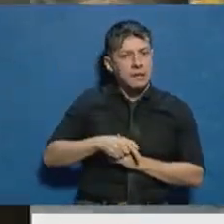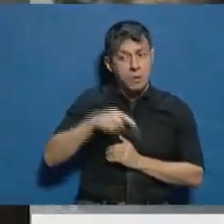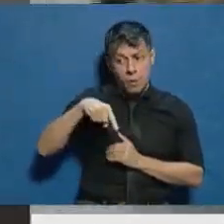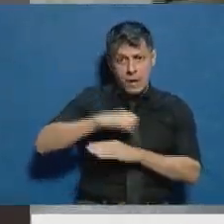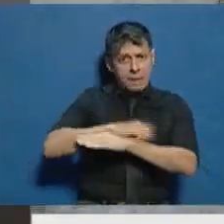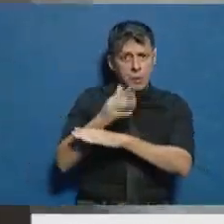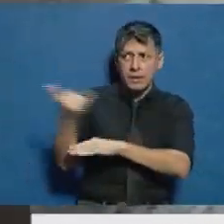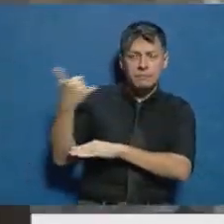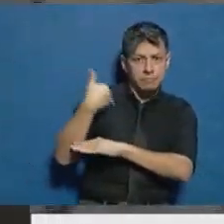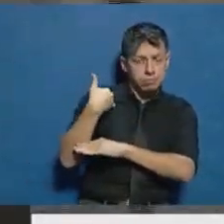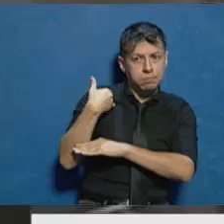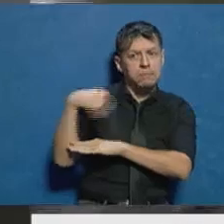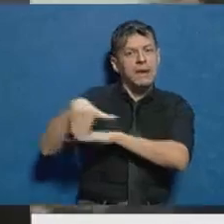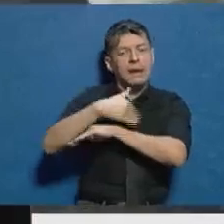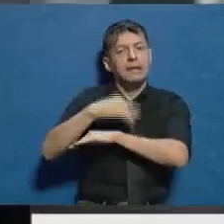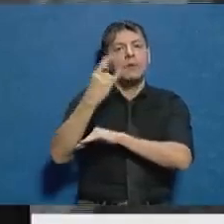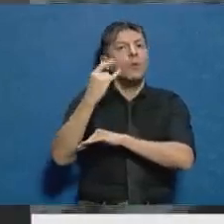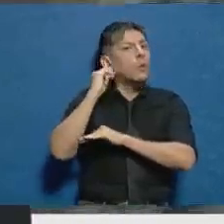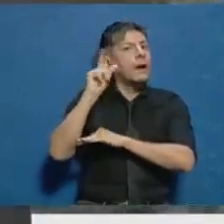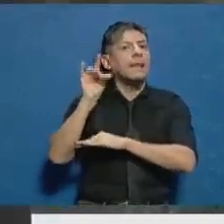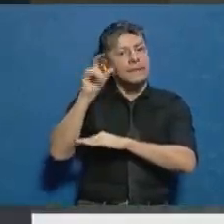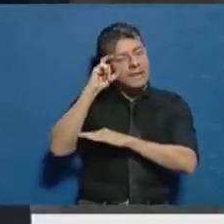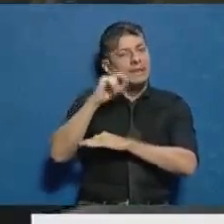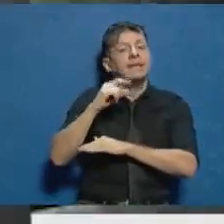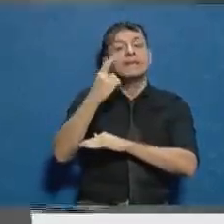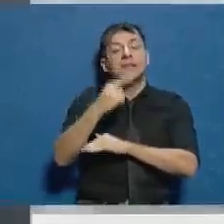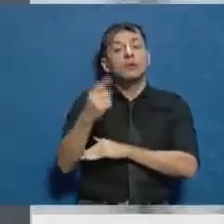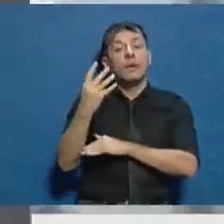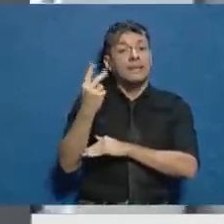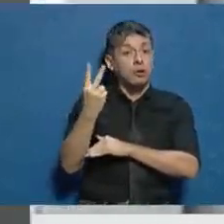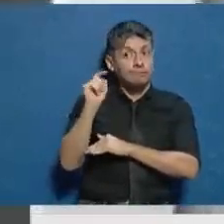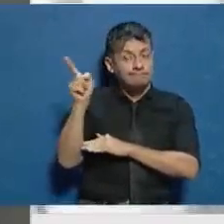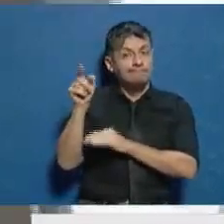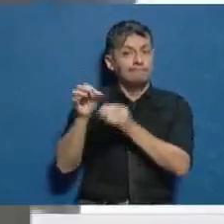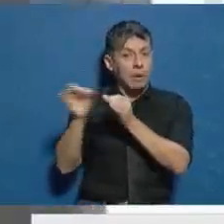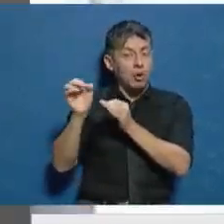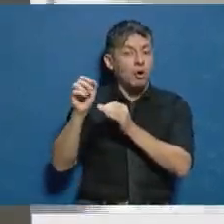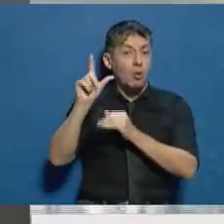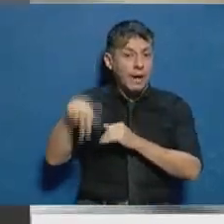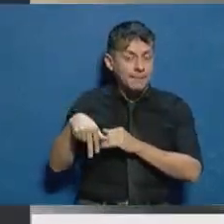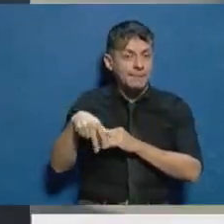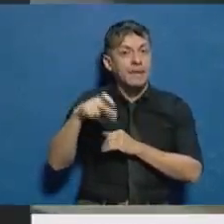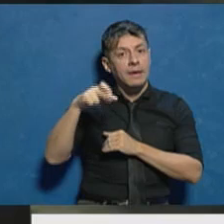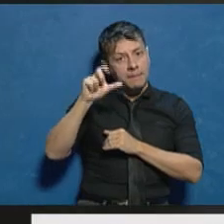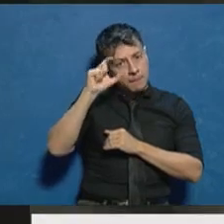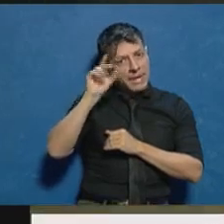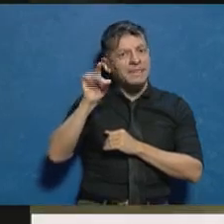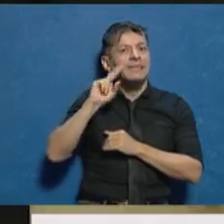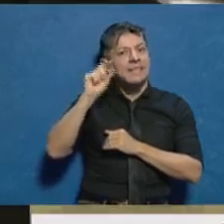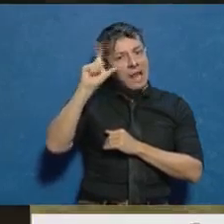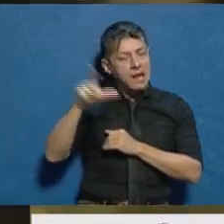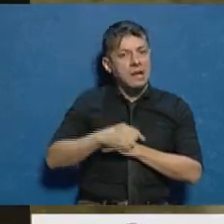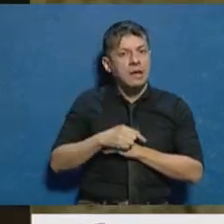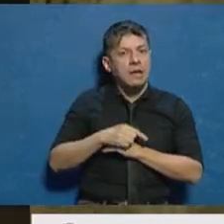Esto ocurrió en la calle Ugalde 142 de Perdriel, donde se incendió esta vivienda en la que vivían un